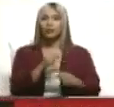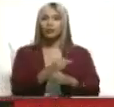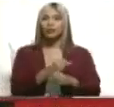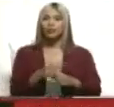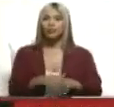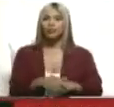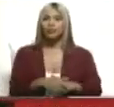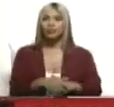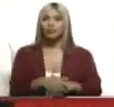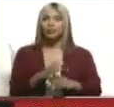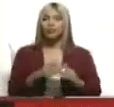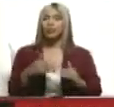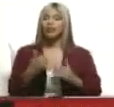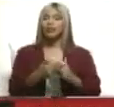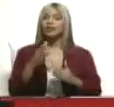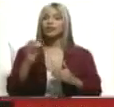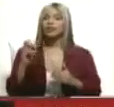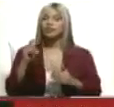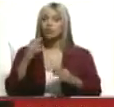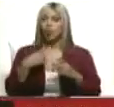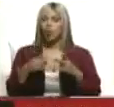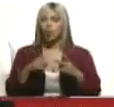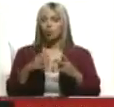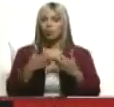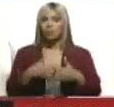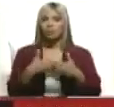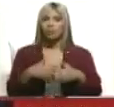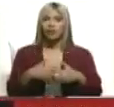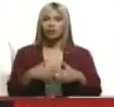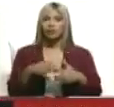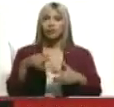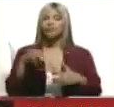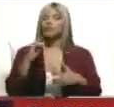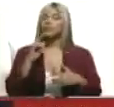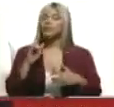trabajan. Detrás de Citgo está ConocoPhillips.